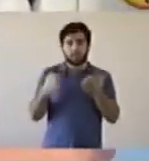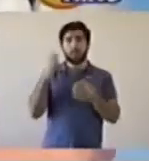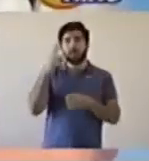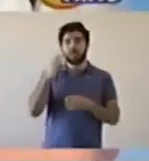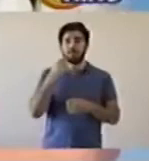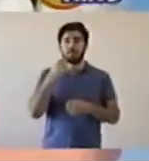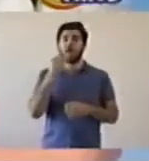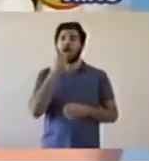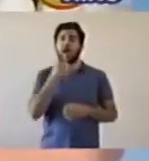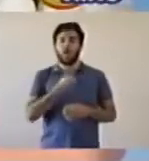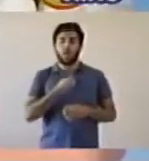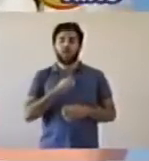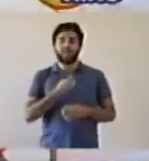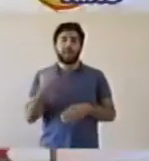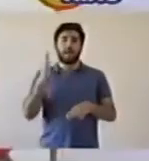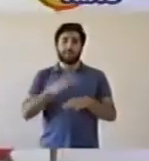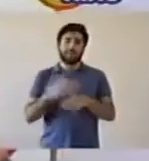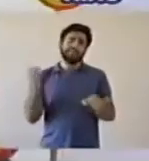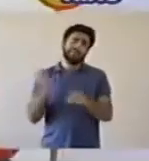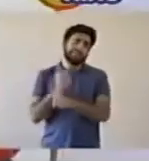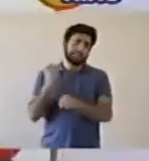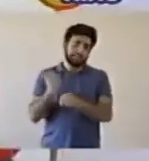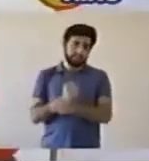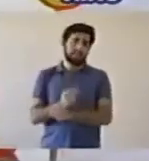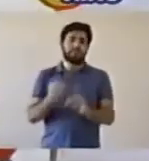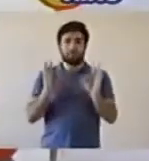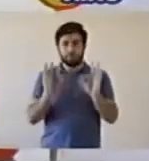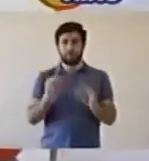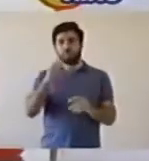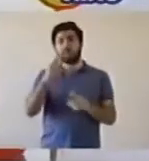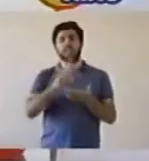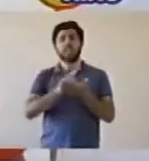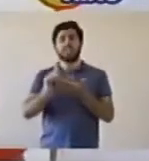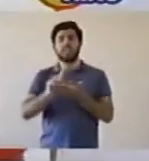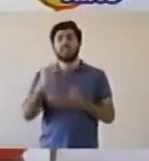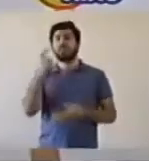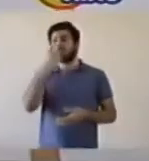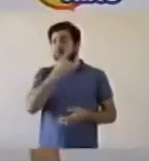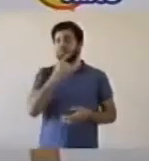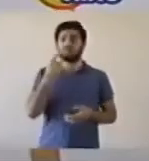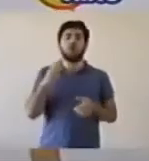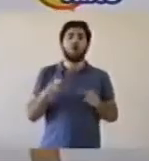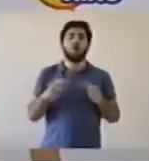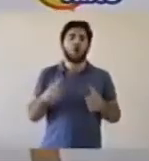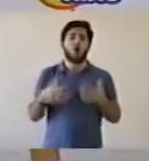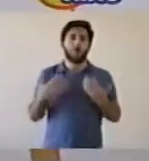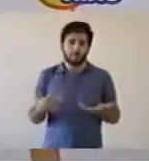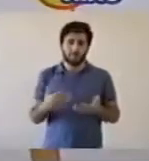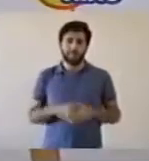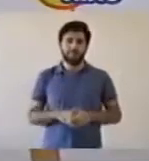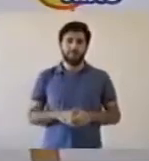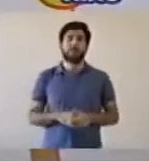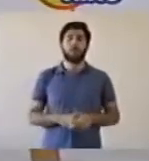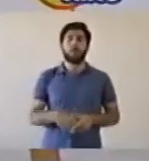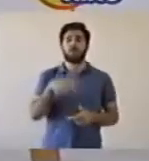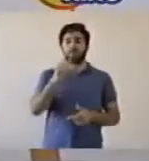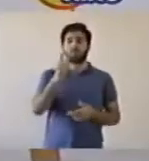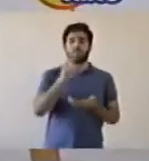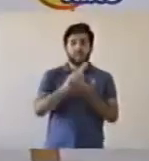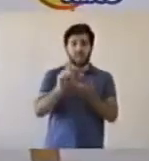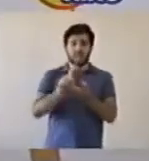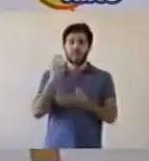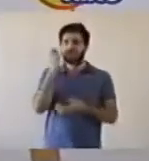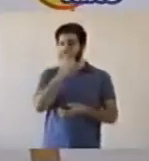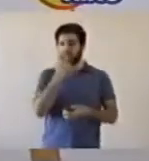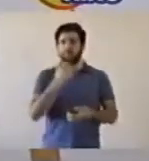eso que son más resistentes al desgaste. Ahora hablaremos de la limpieza de los dientes. Si limpiamos frecuentemente nuestros dientes, evitaremos